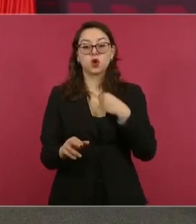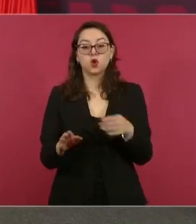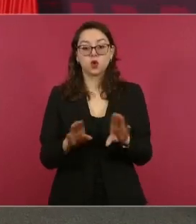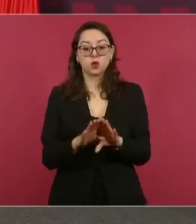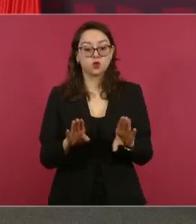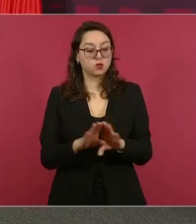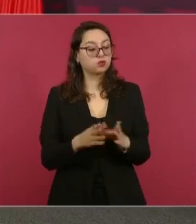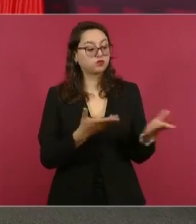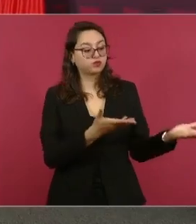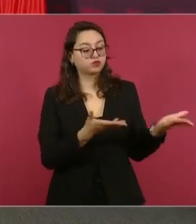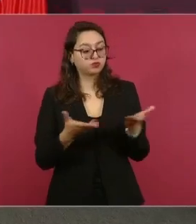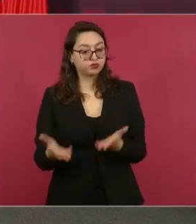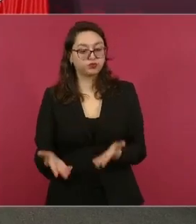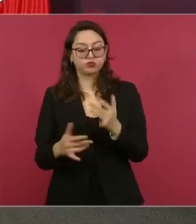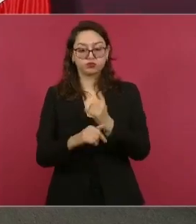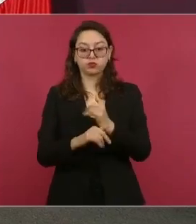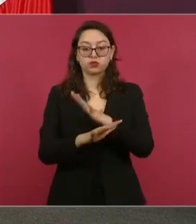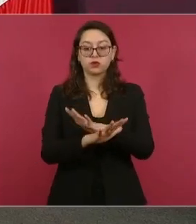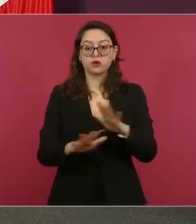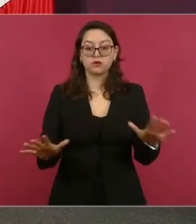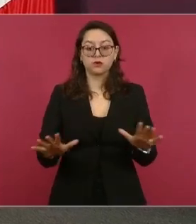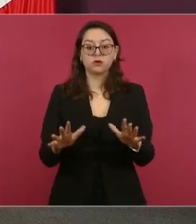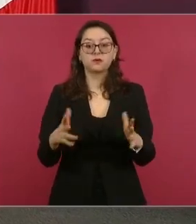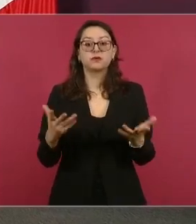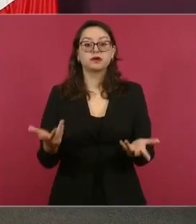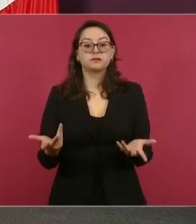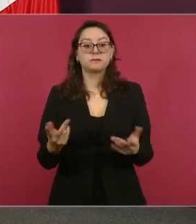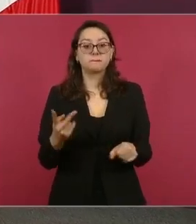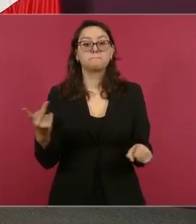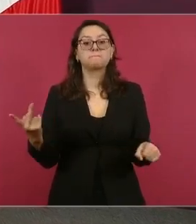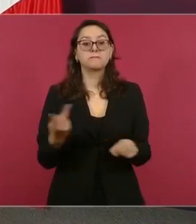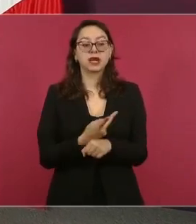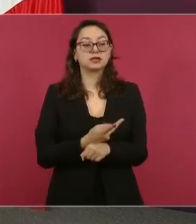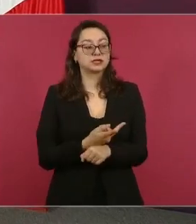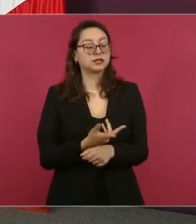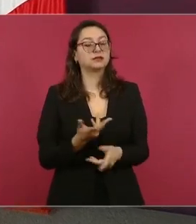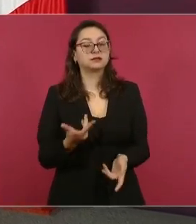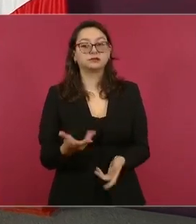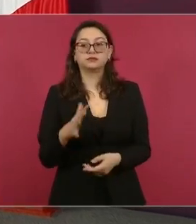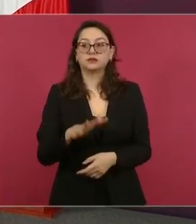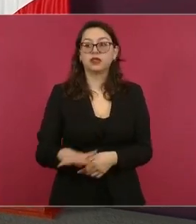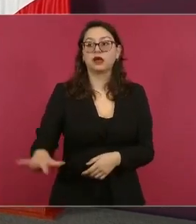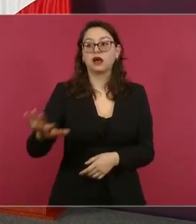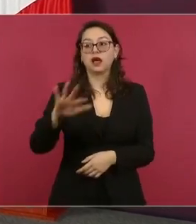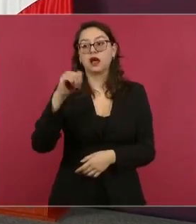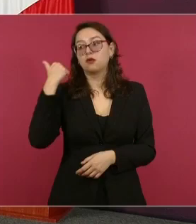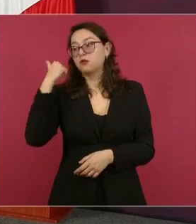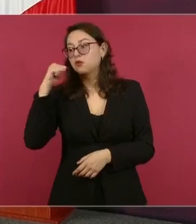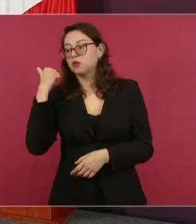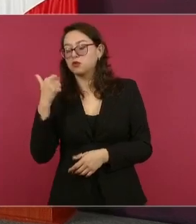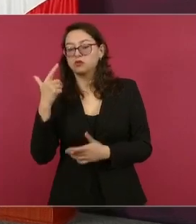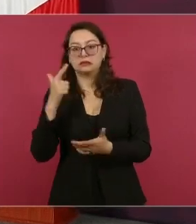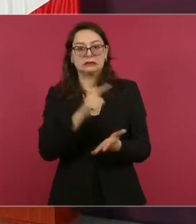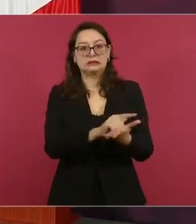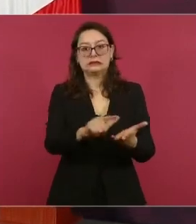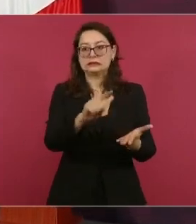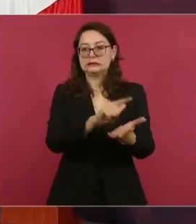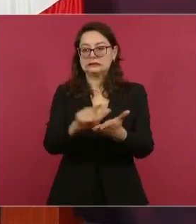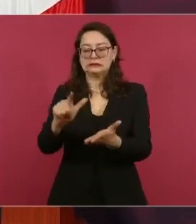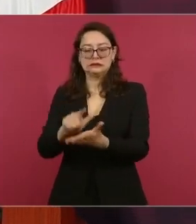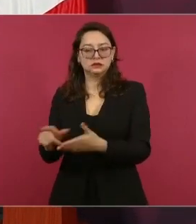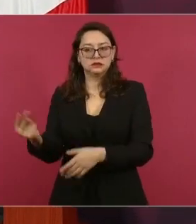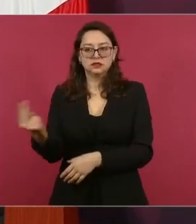cabo, sobre todo para la limpieza en Acapulco, la forma en que se